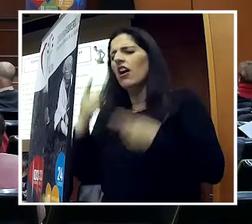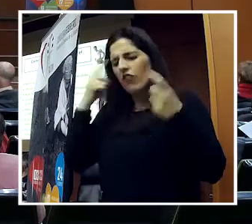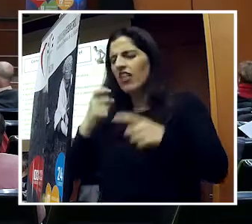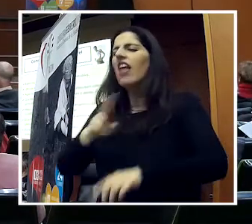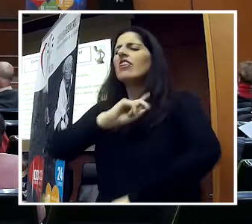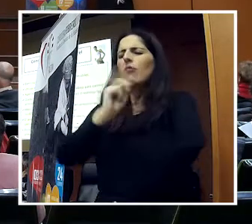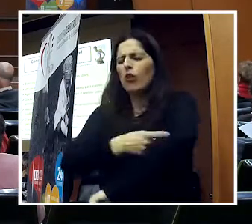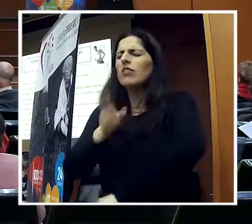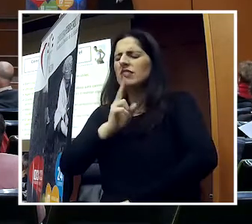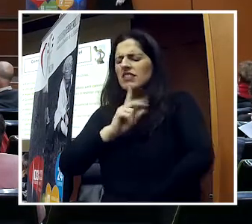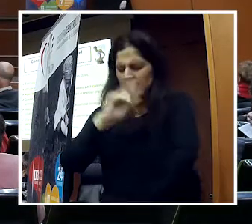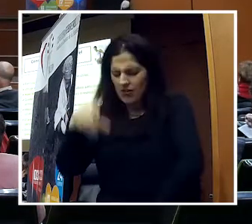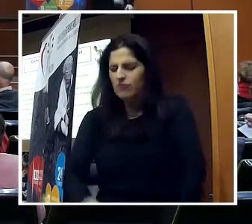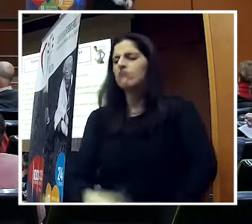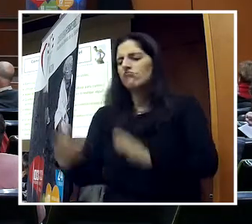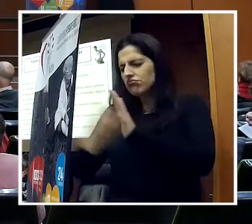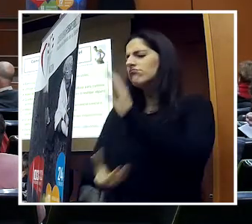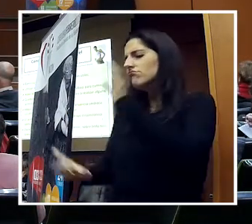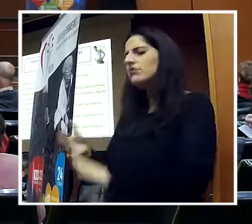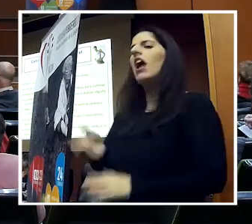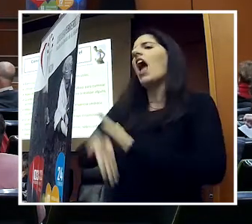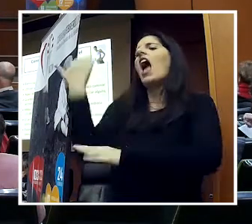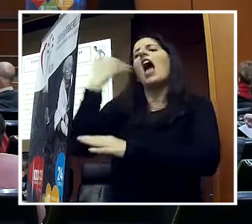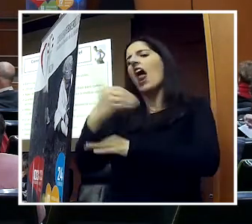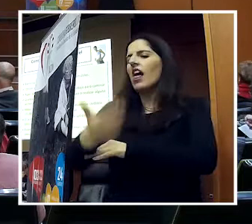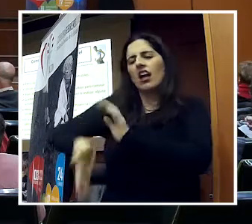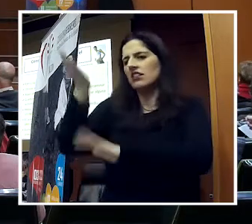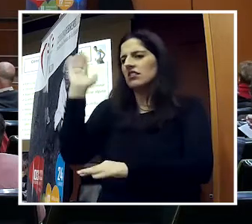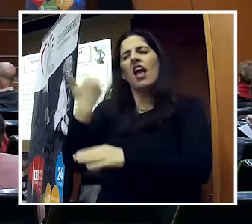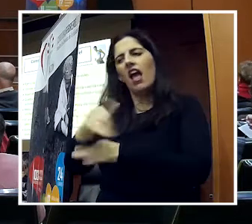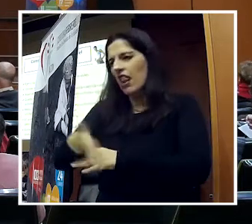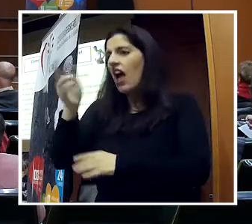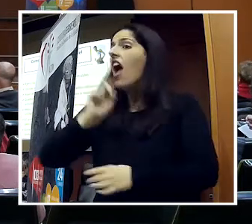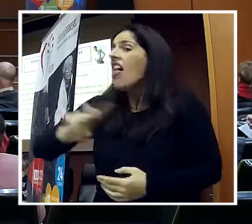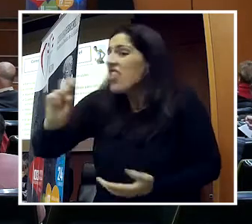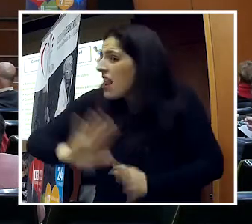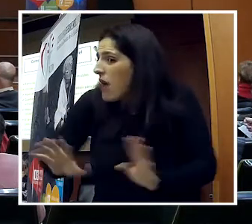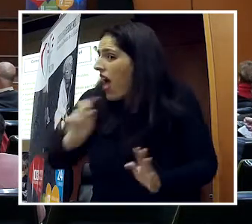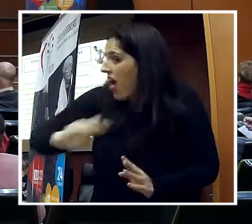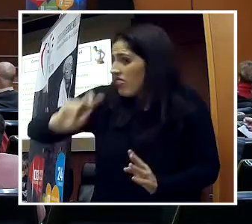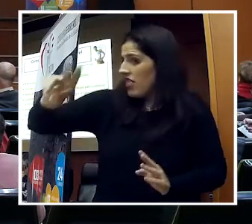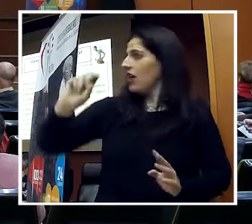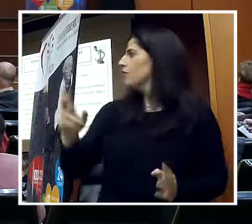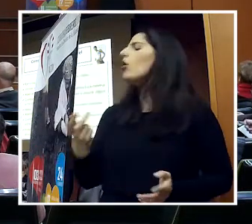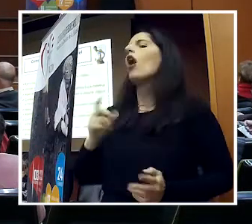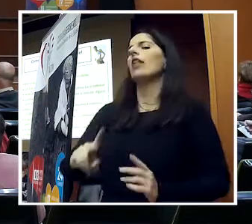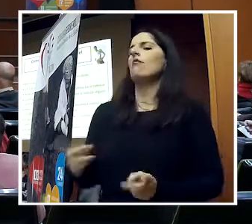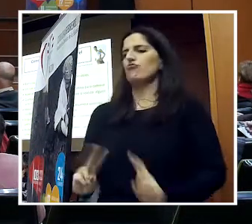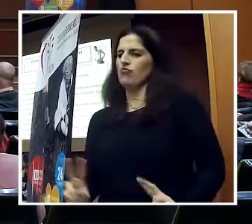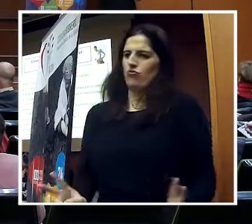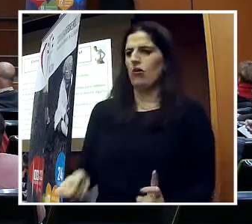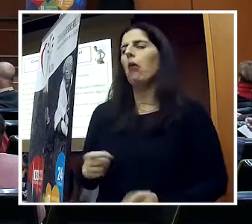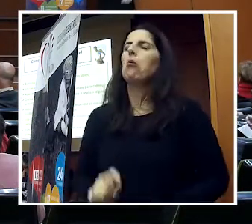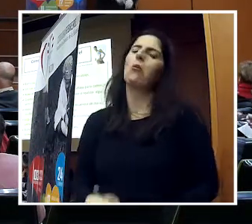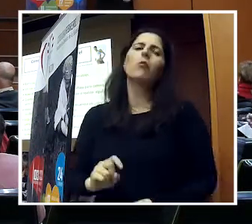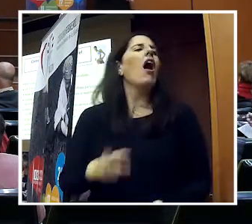dicen en Cádiz, las zapatillas de deporte y salirnos a la calle. Y salirnos a la calle a hacer, por ejemplo, andar. Podemos andar, pero andar a ritmo rápido, ¿vale?